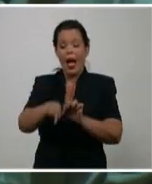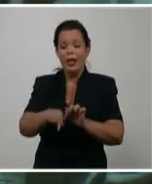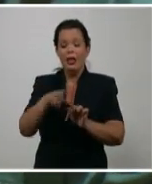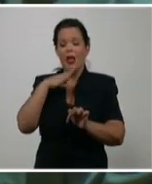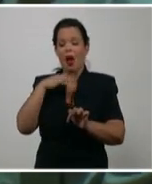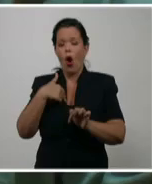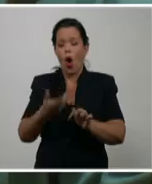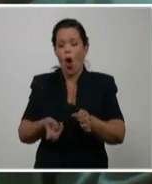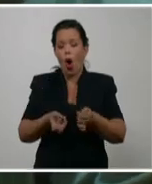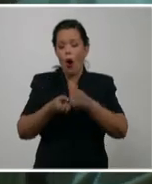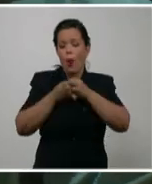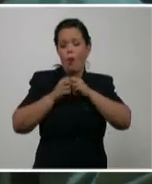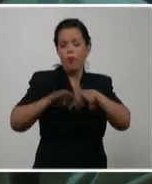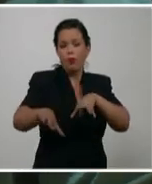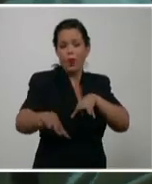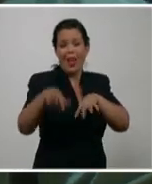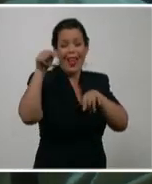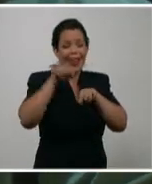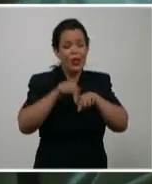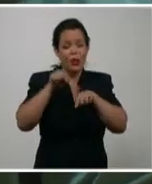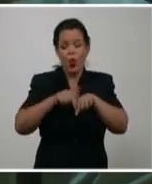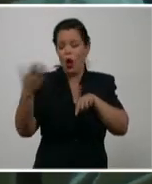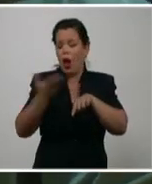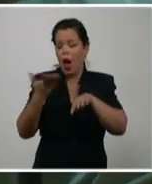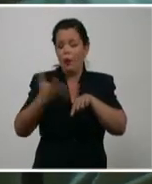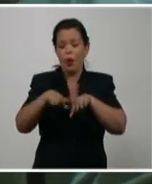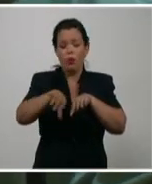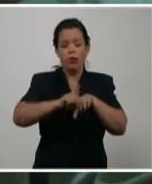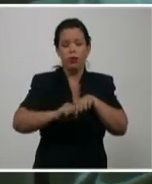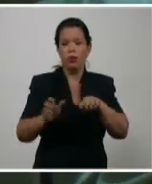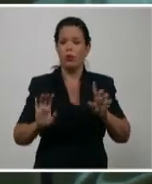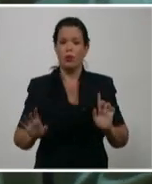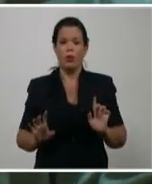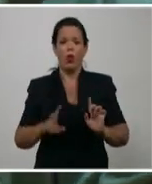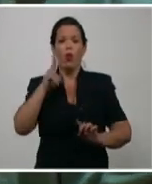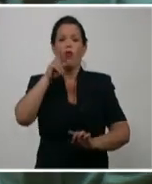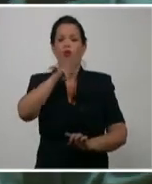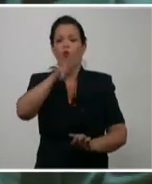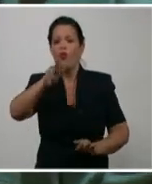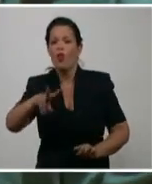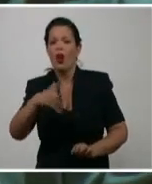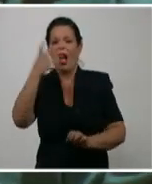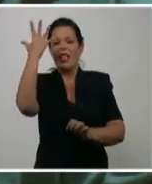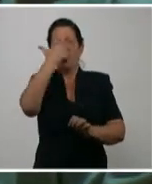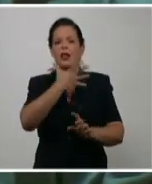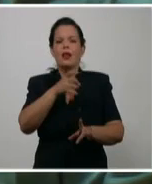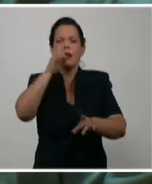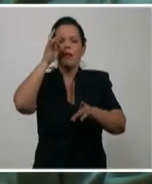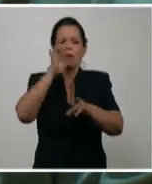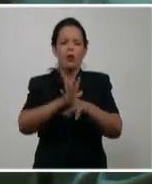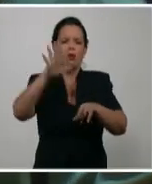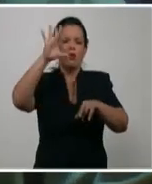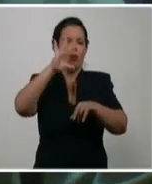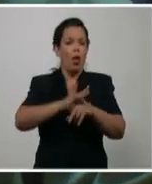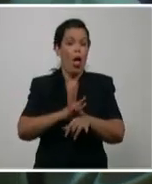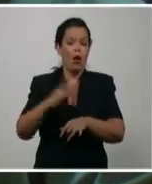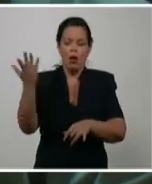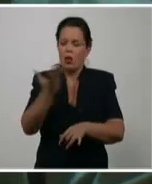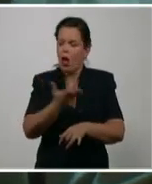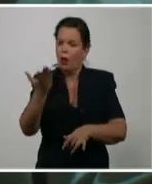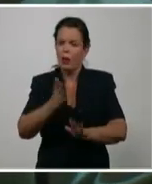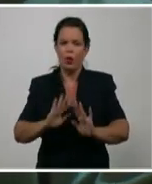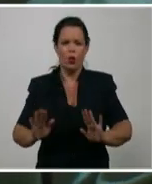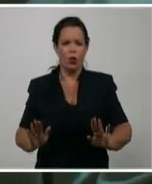premisa, punto de partida de cada vez que hay un caso confirmado. ¿Cuál es la fuente de infección? Y no